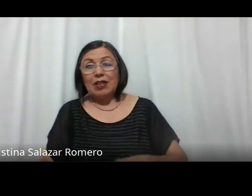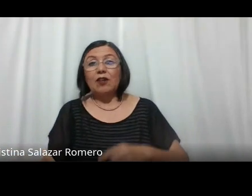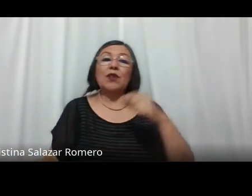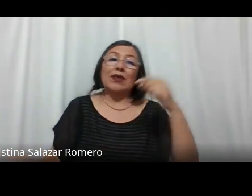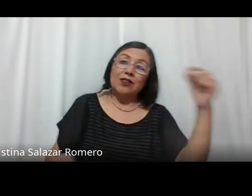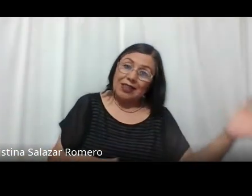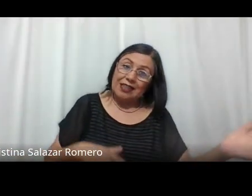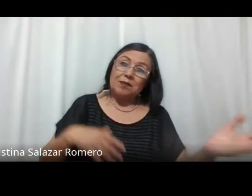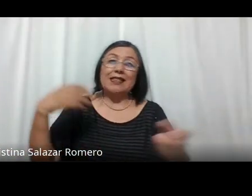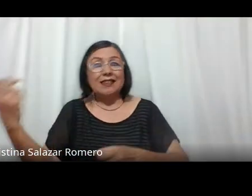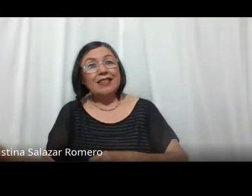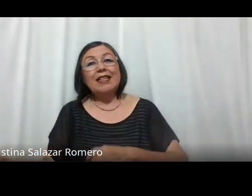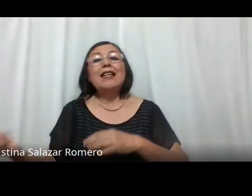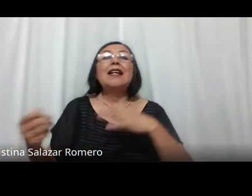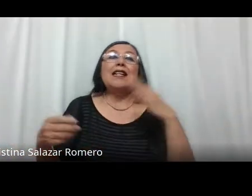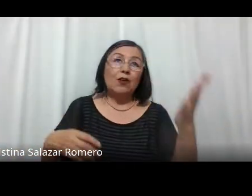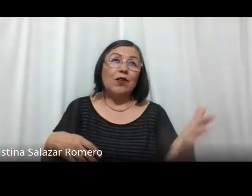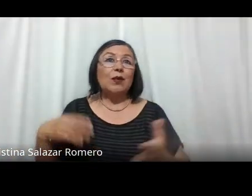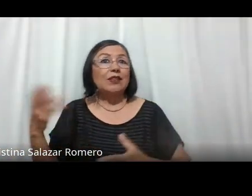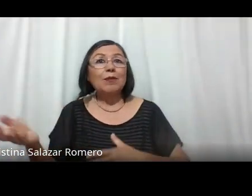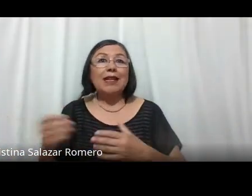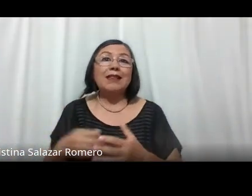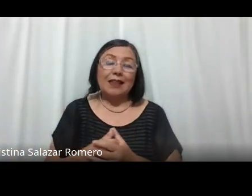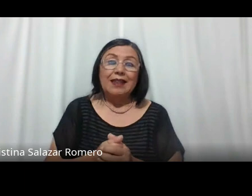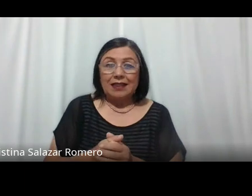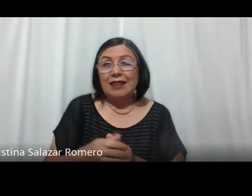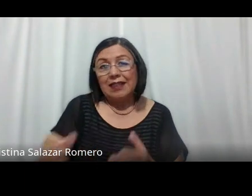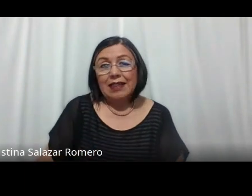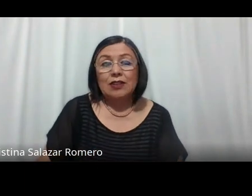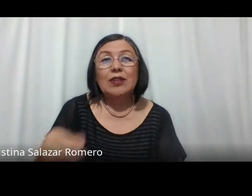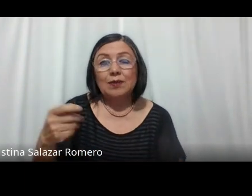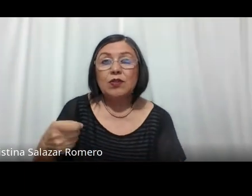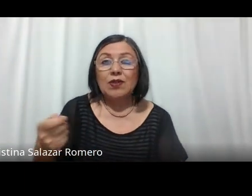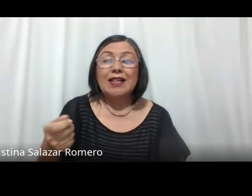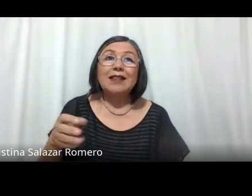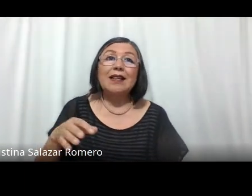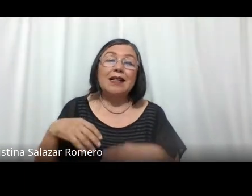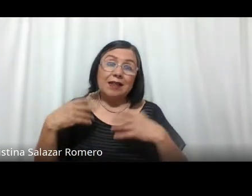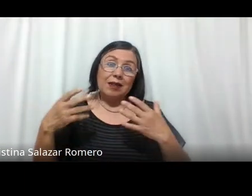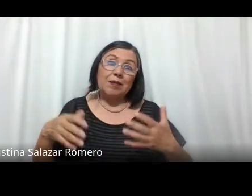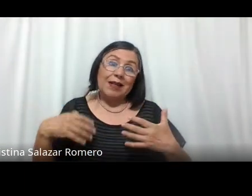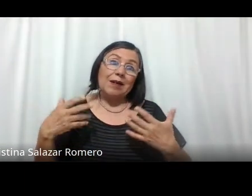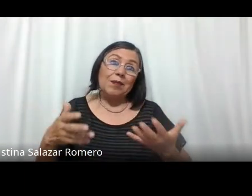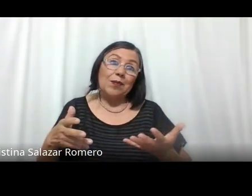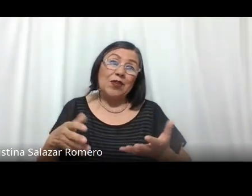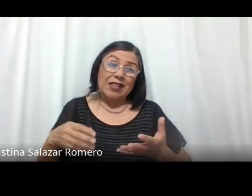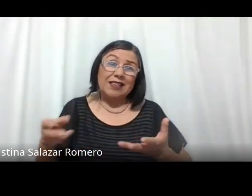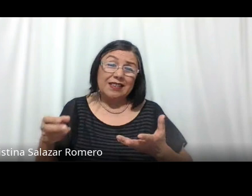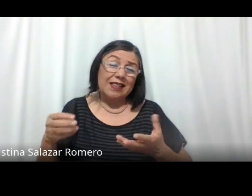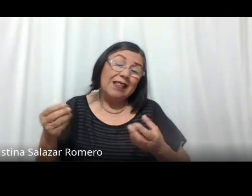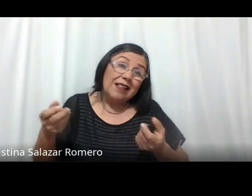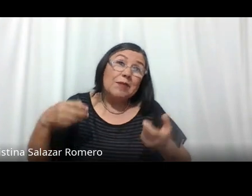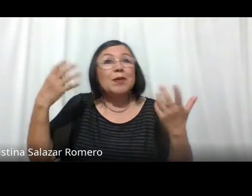utilizamos la configuración 10, para esta seña la configuración 20 y eso les va a ayudar para